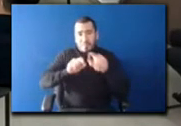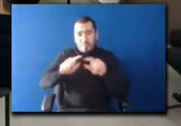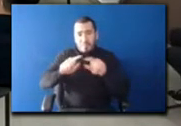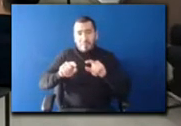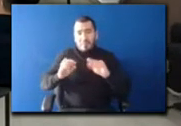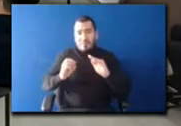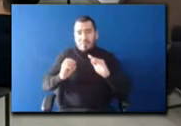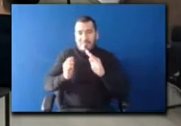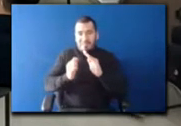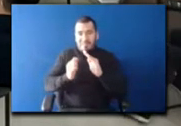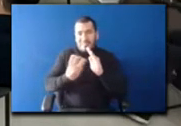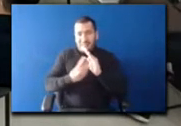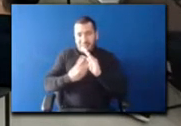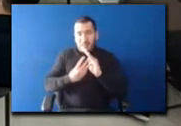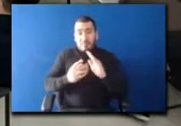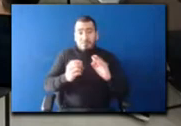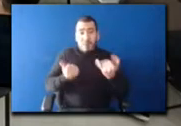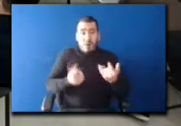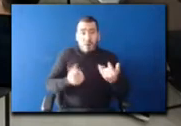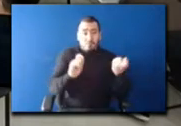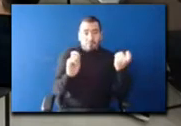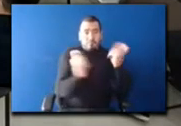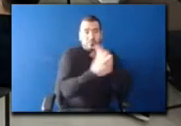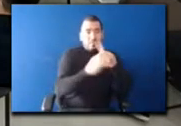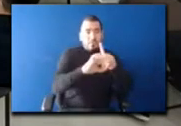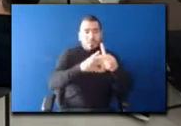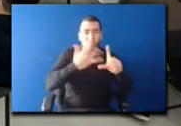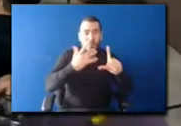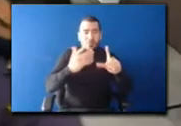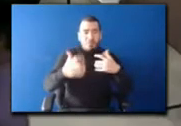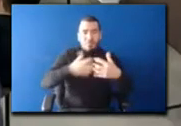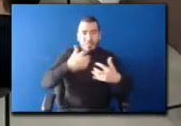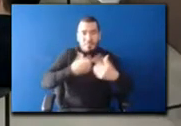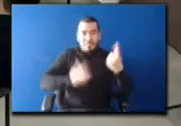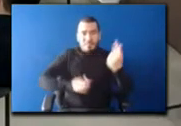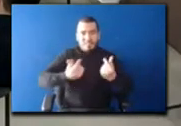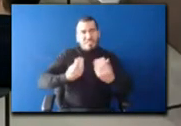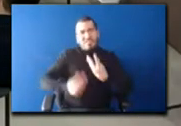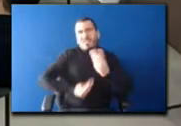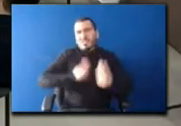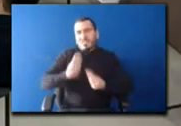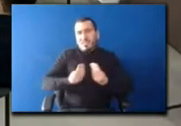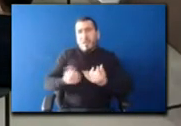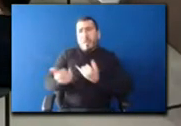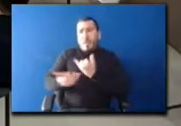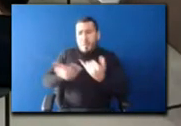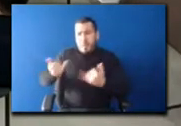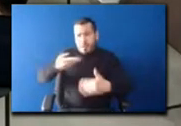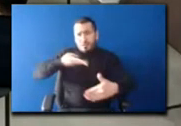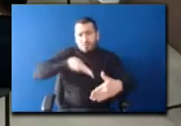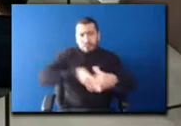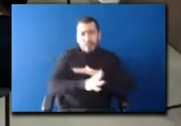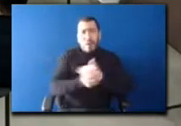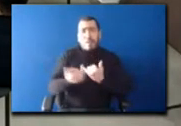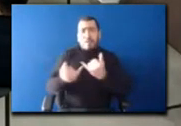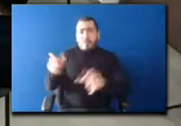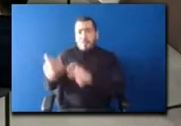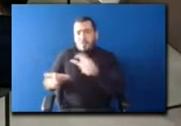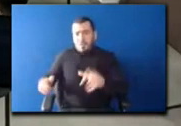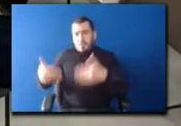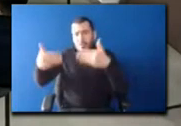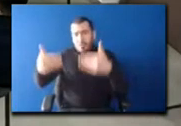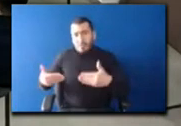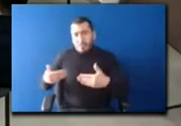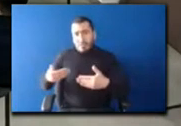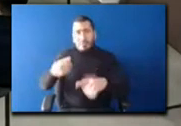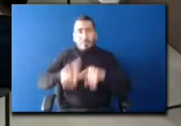de la transformación digital del sistema financiero, ¿qué se está haciendo para que el mismo sea accesible a esta población y no se